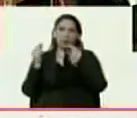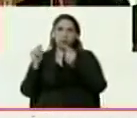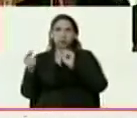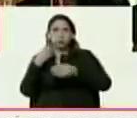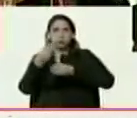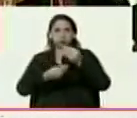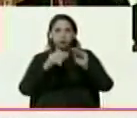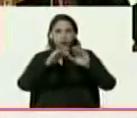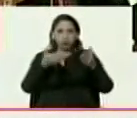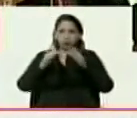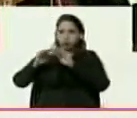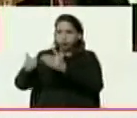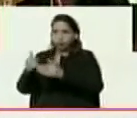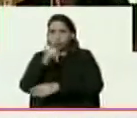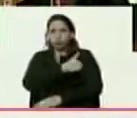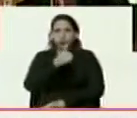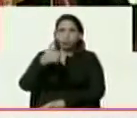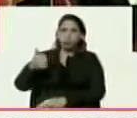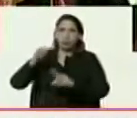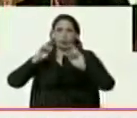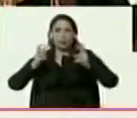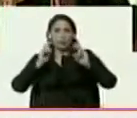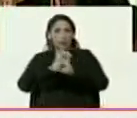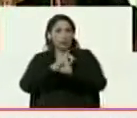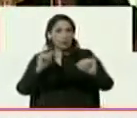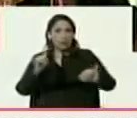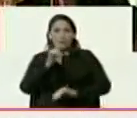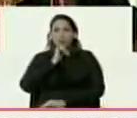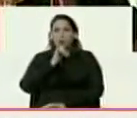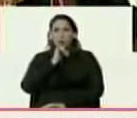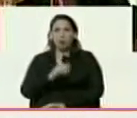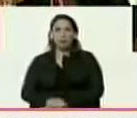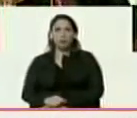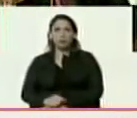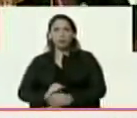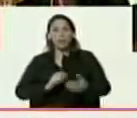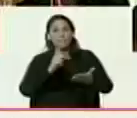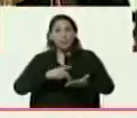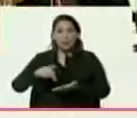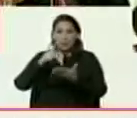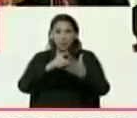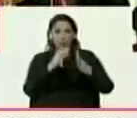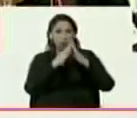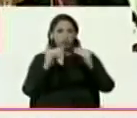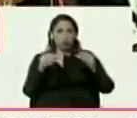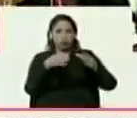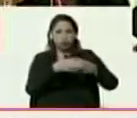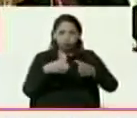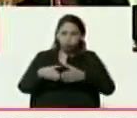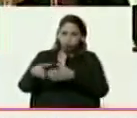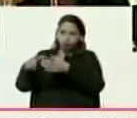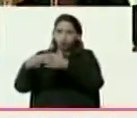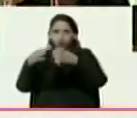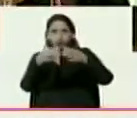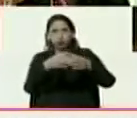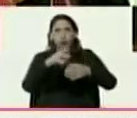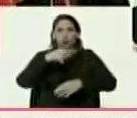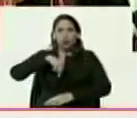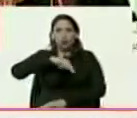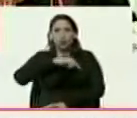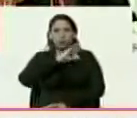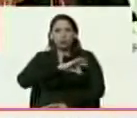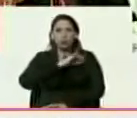instalación de cada una de estas mesas temáticas, que como bien lo ha informado, va a contar con la participación de todos los sectores de nuestra sociedad. Con esta